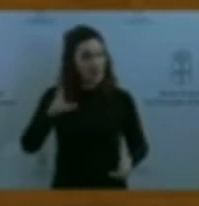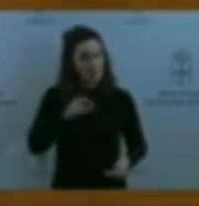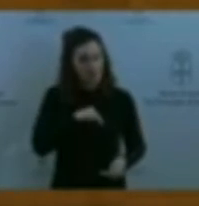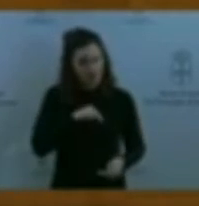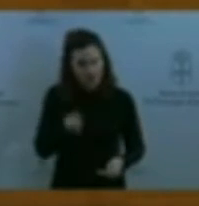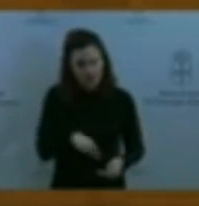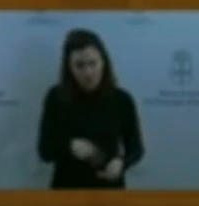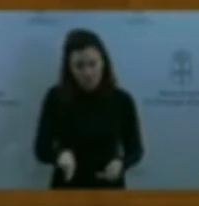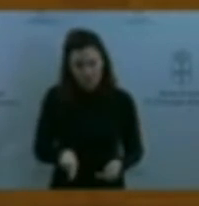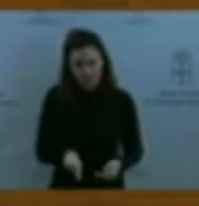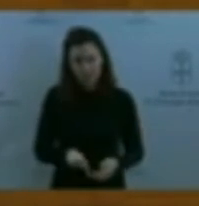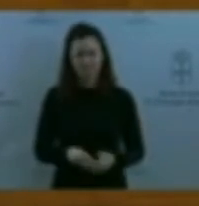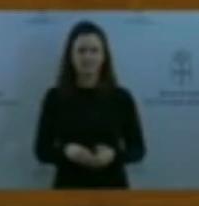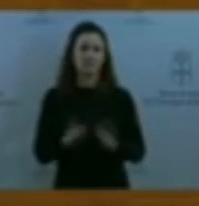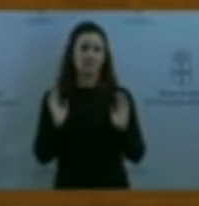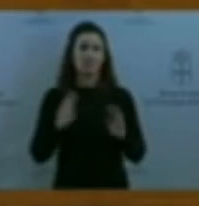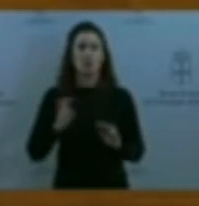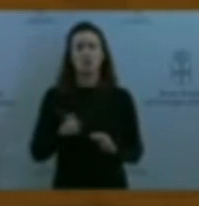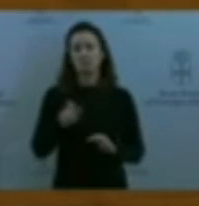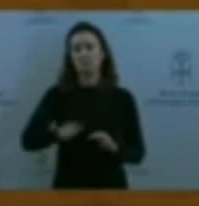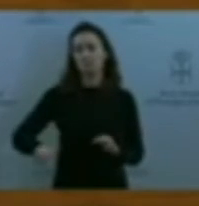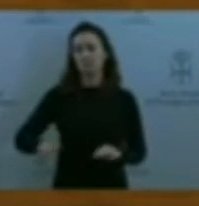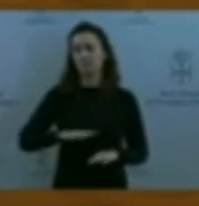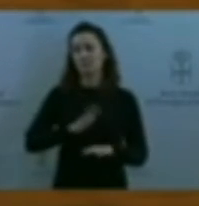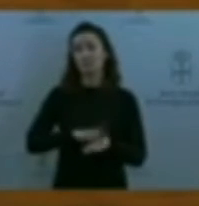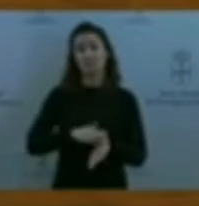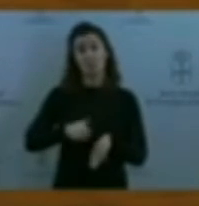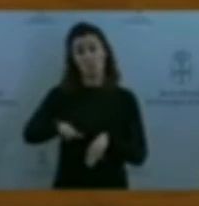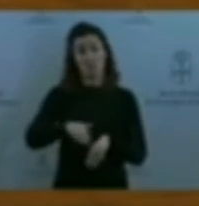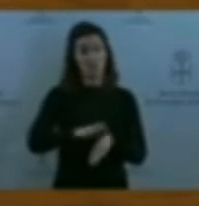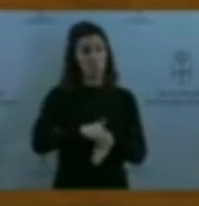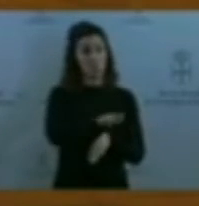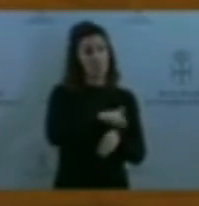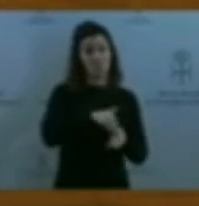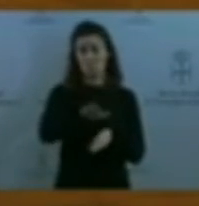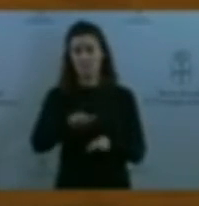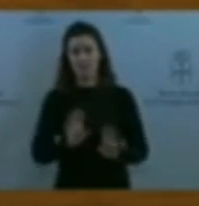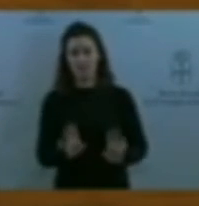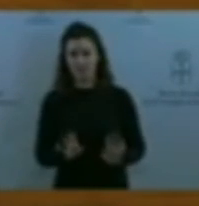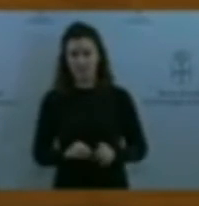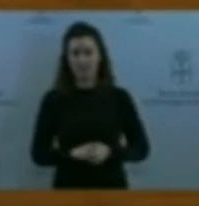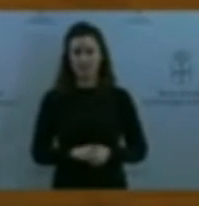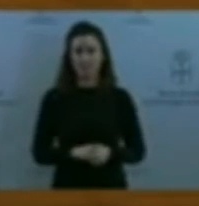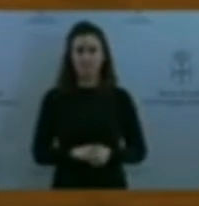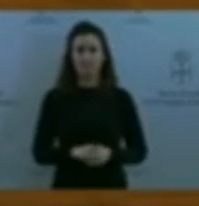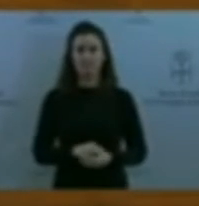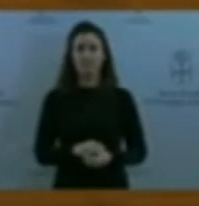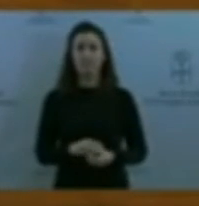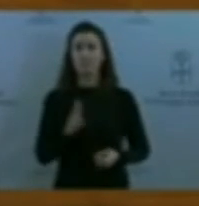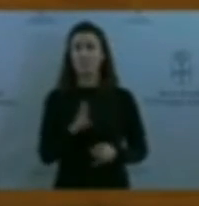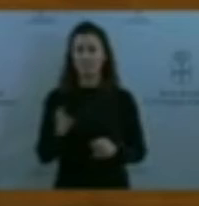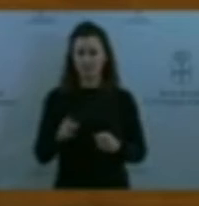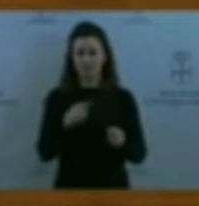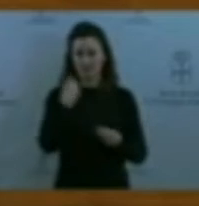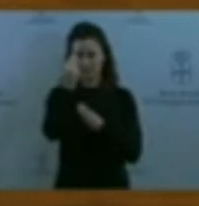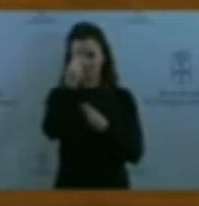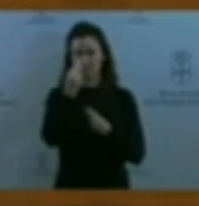que pagaran las consecuencias de estos actos irresponsables? En el Partido Popular creemos que este Gobierno debe pagar esas